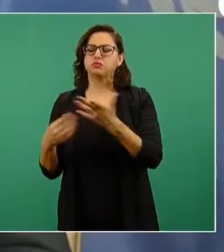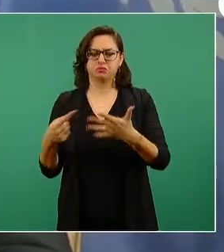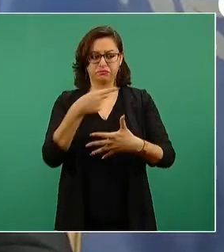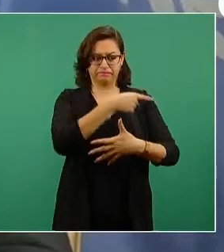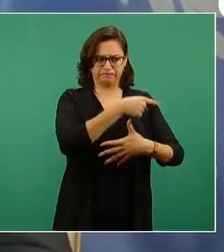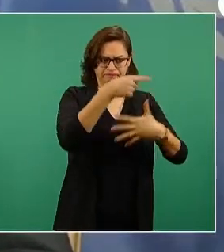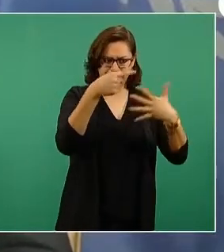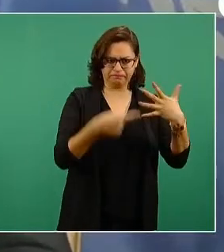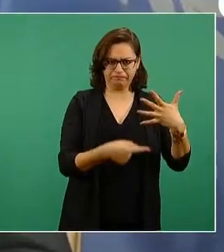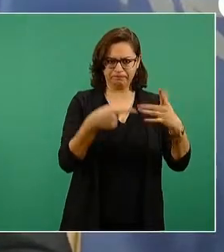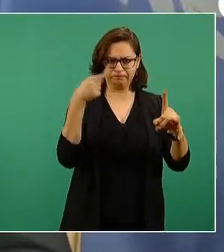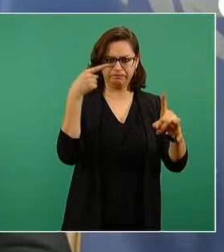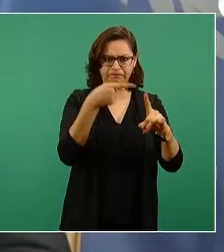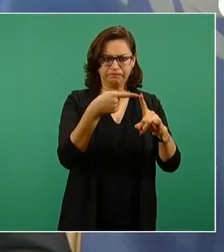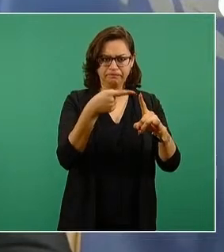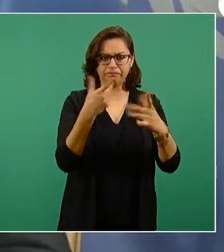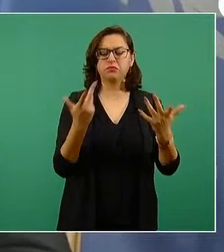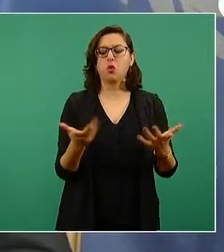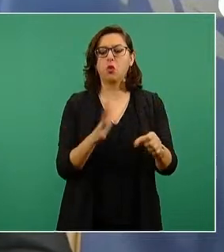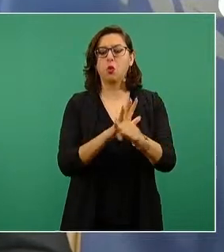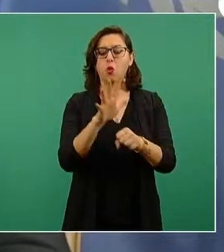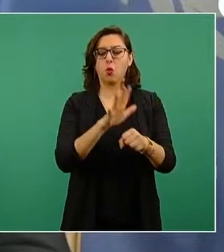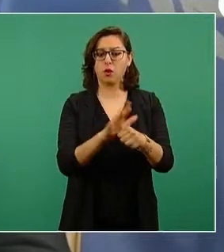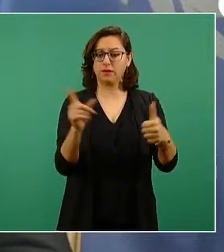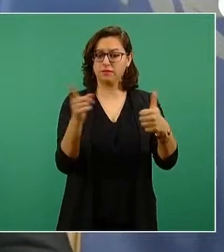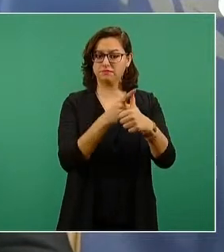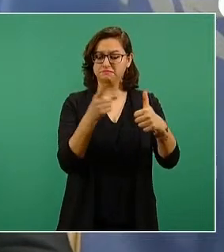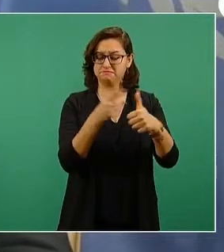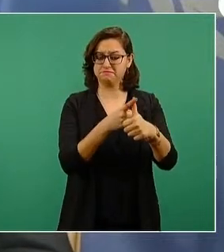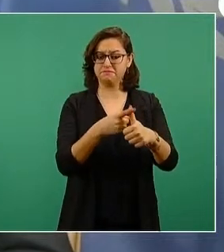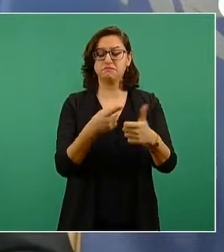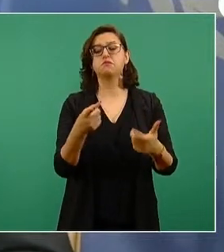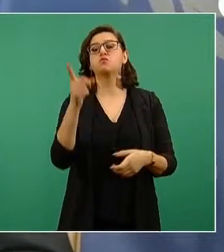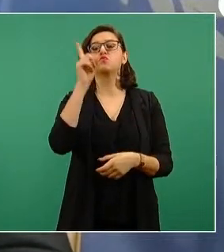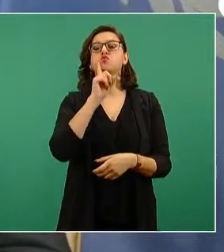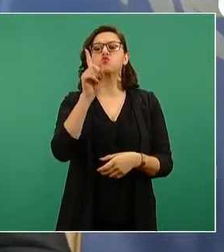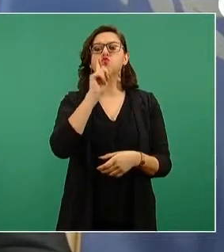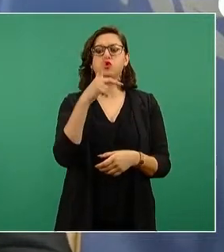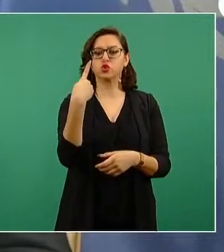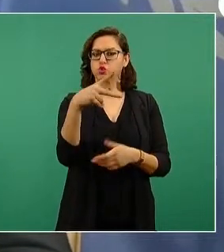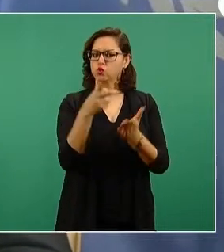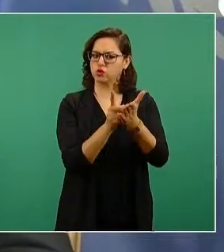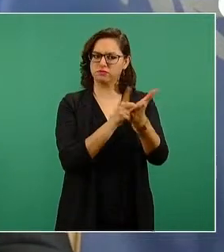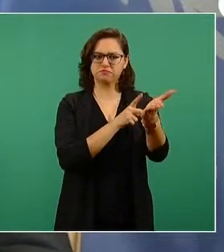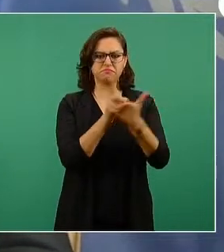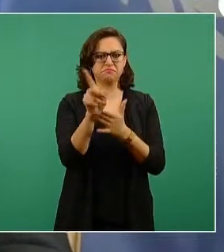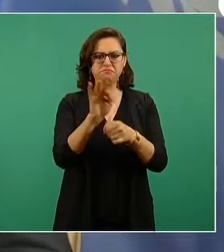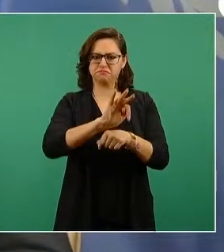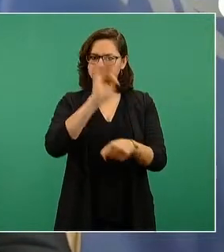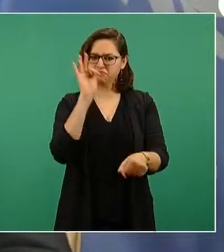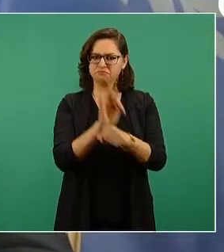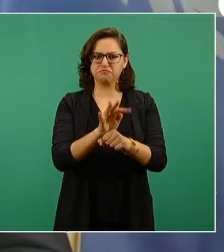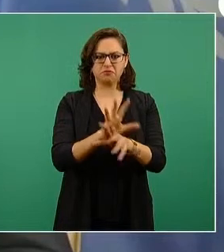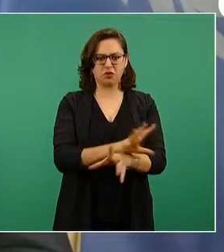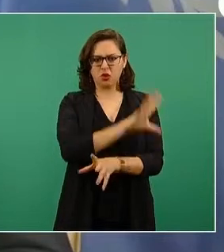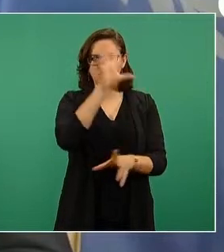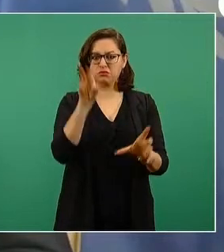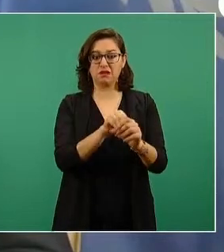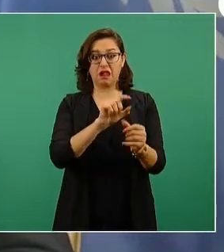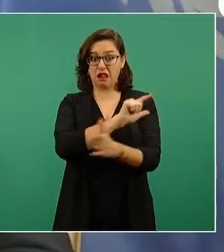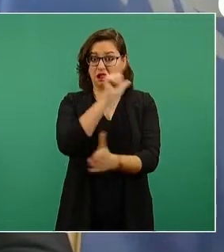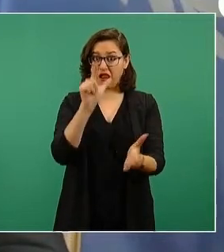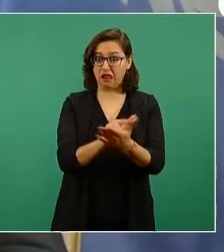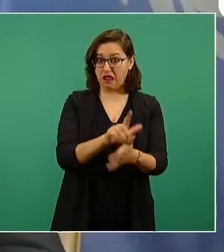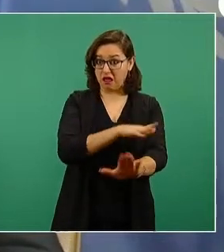fundamentales. En primer lugar, proteger la igualdad de derechos de las mujeres en toda su diversidad y derogar las leyes